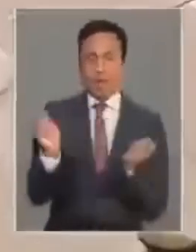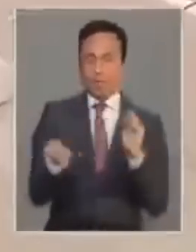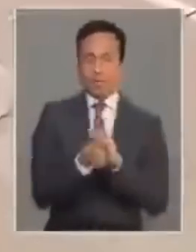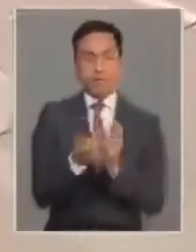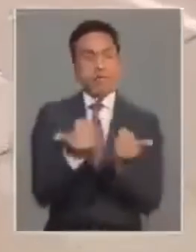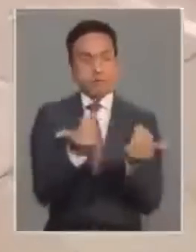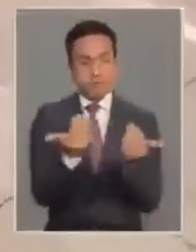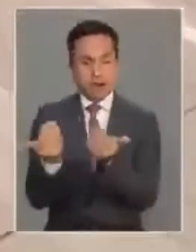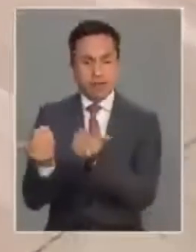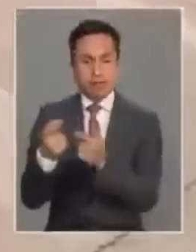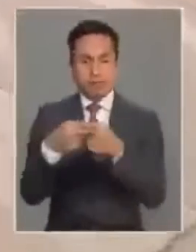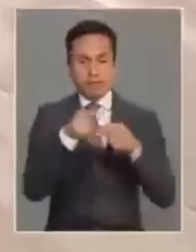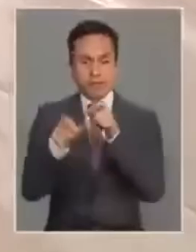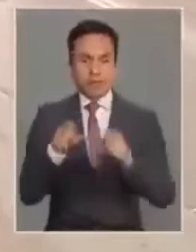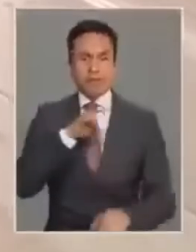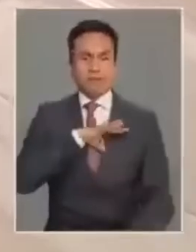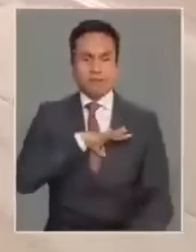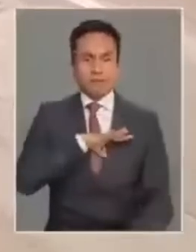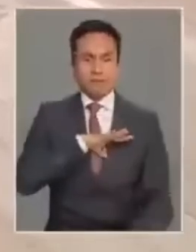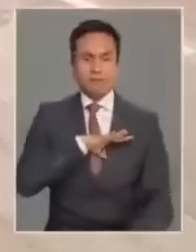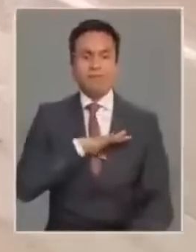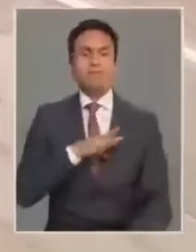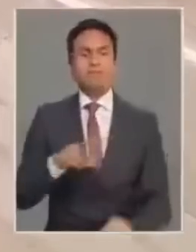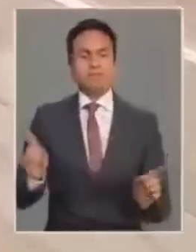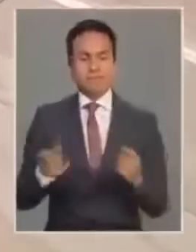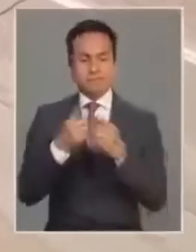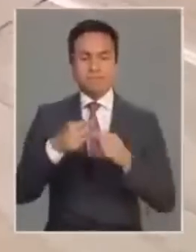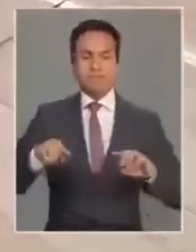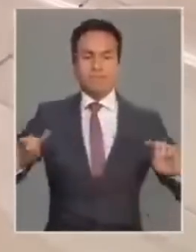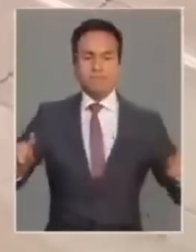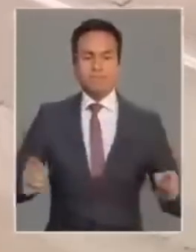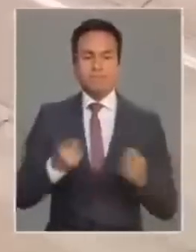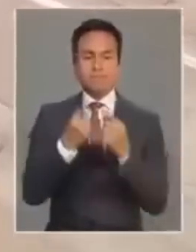cambiantes necesidades de la sociedad chilena.